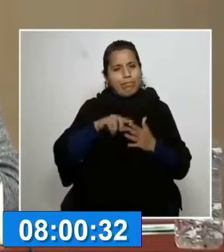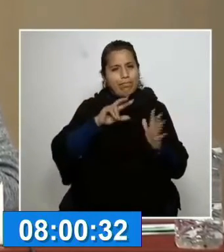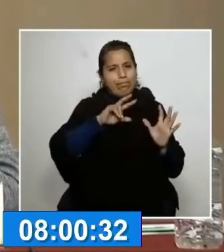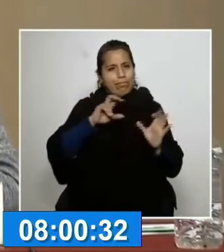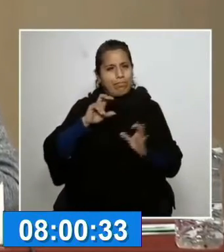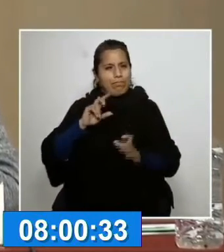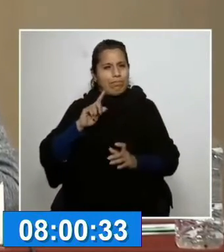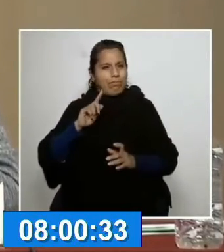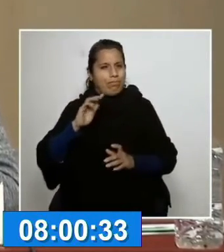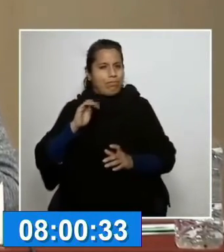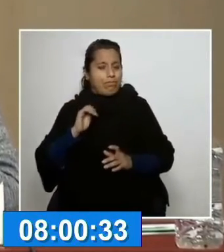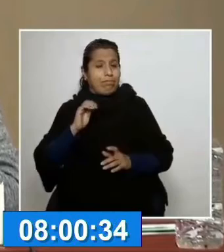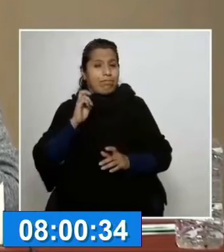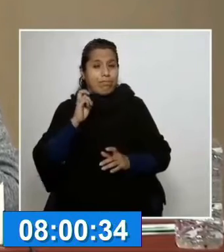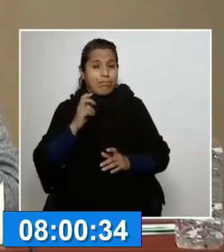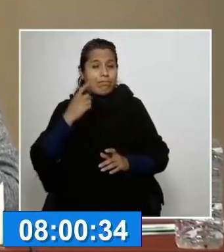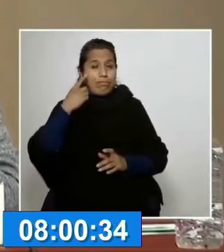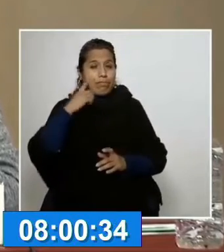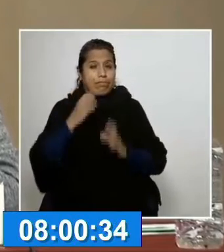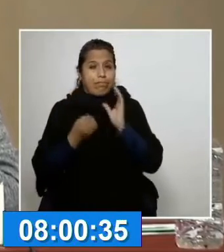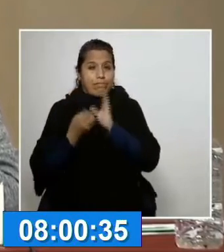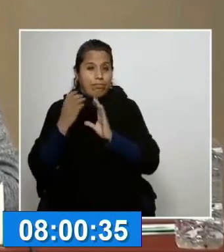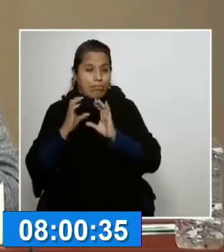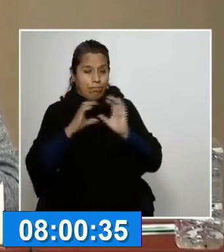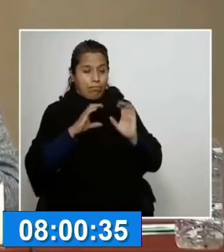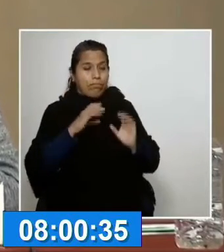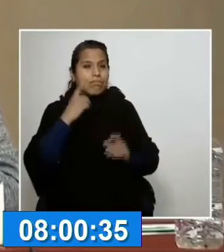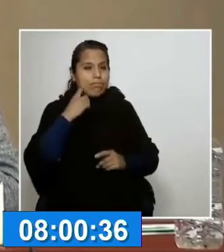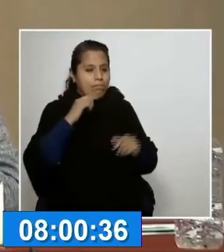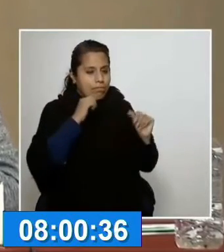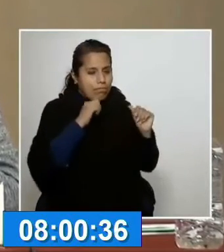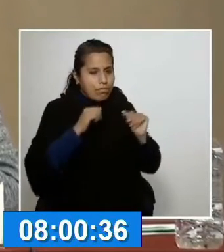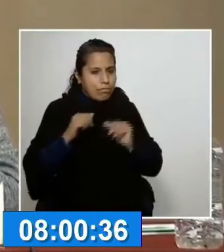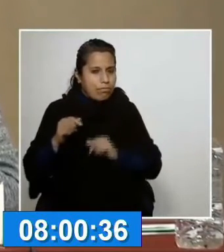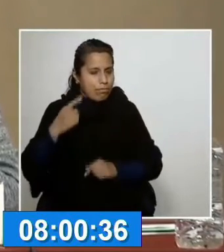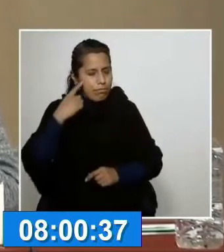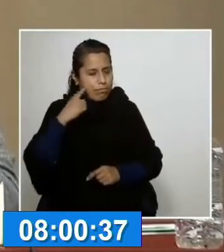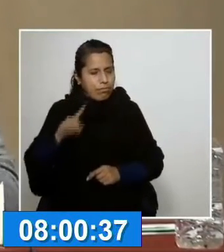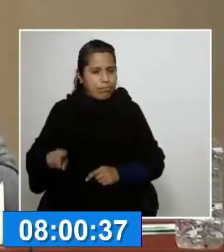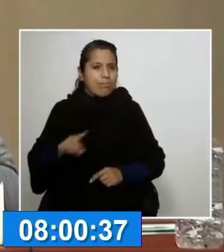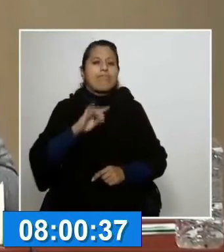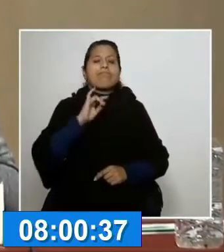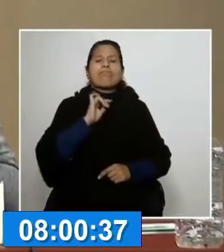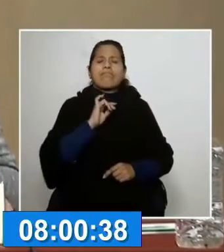119,145,600 pesos y 4,202 en jóvenes